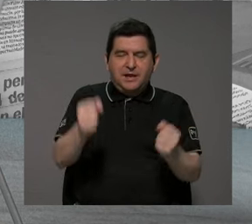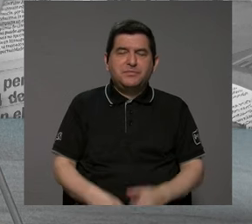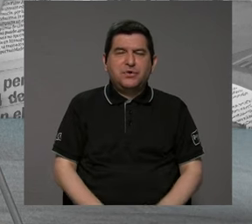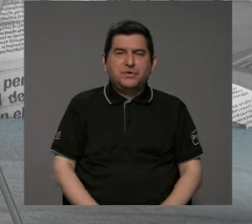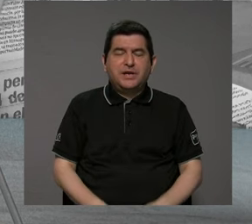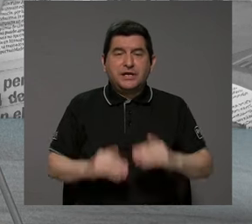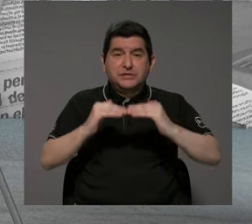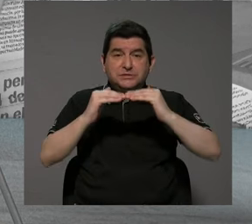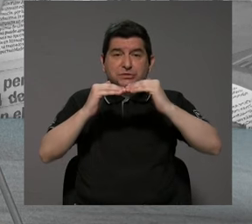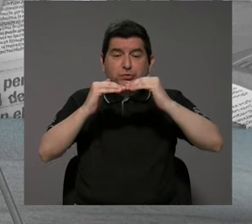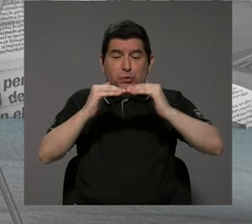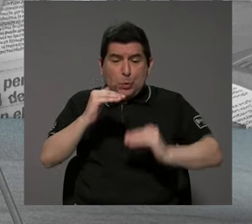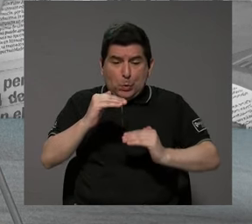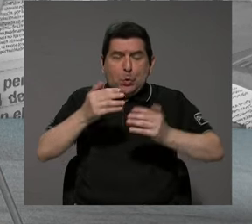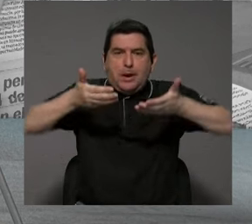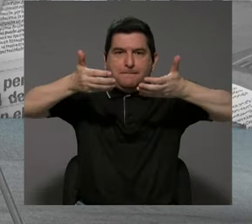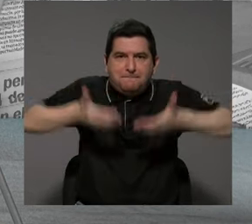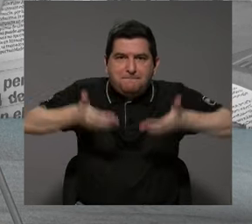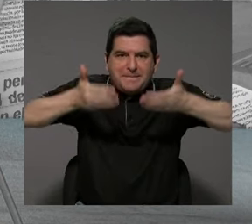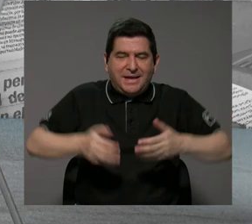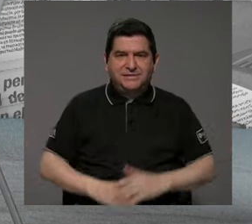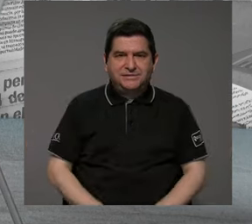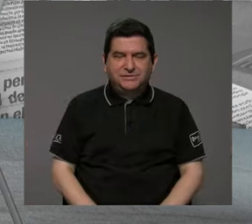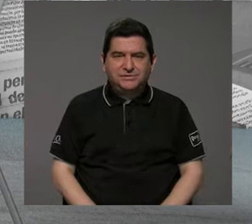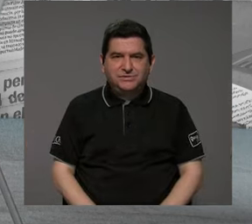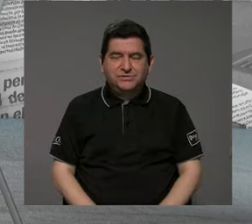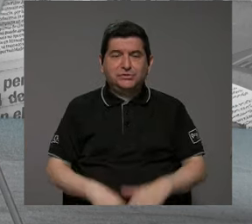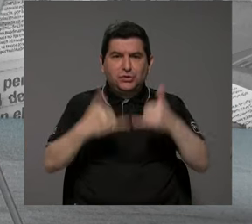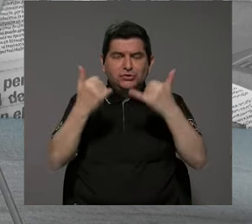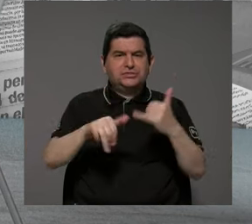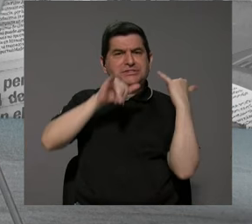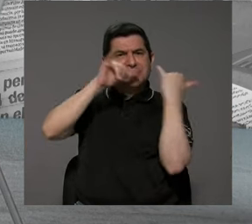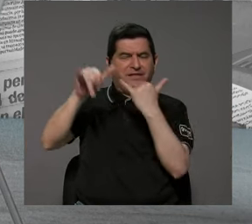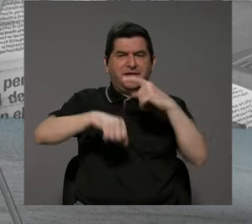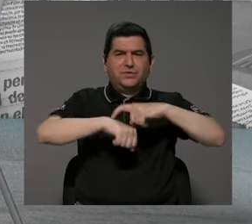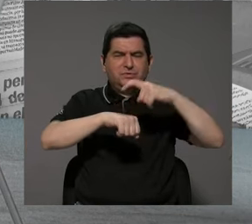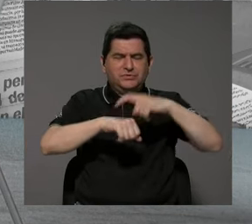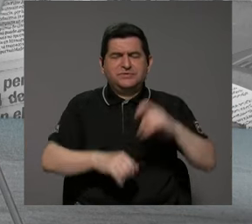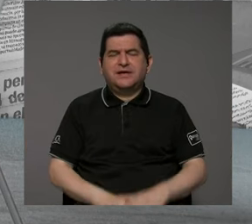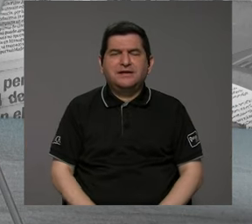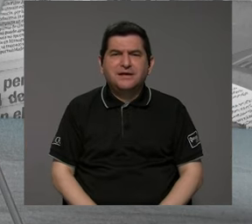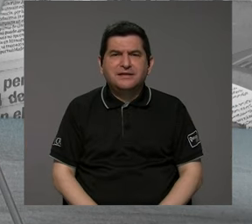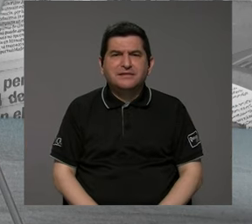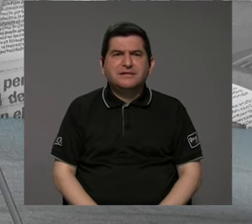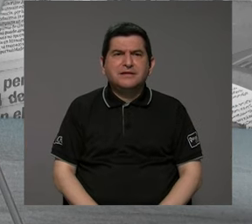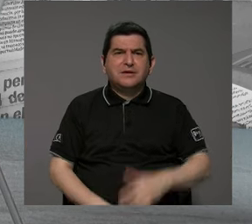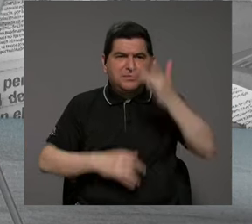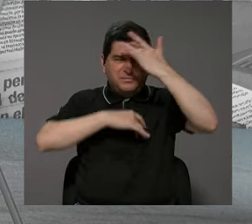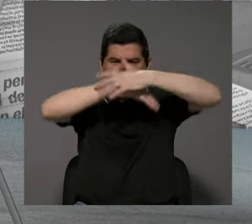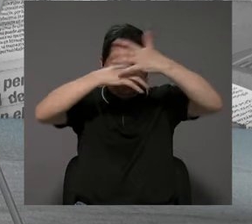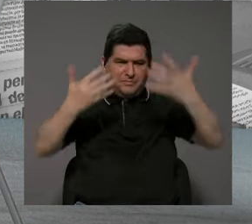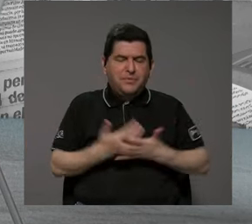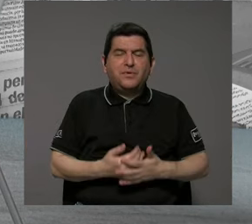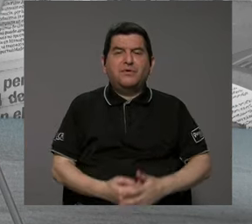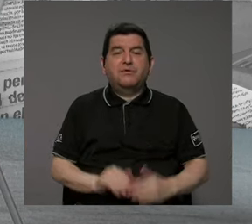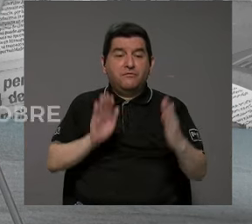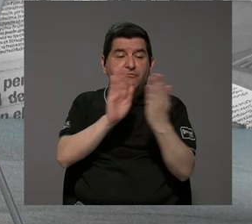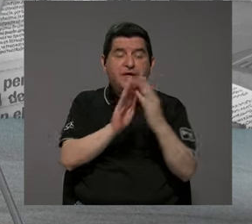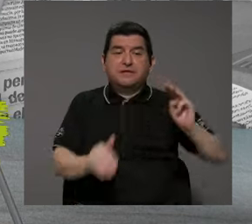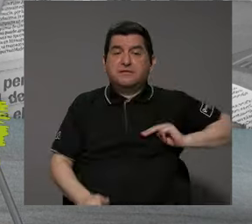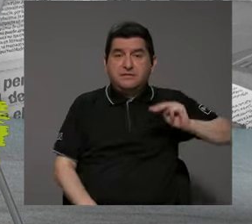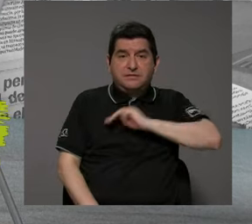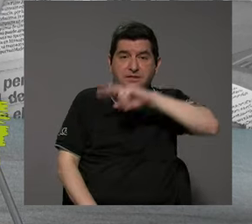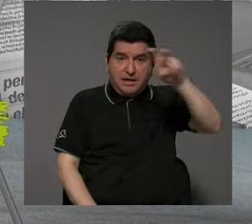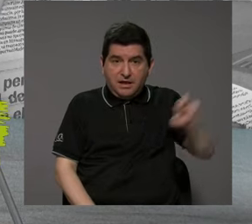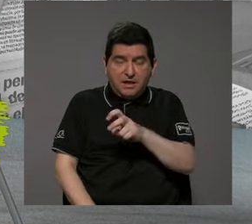sobrepeso ya los vecinos habían hecho algunas denuncias en plena pandemia al Ministerio de transportes obras públicas y transportes